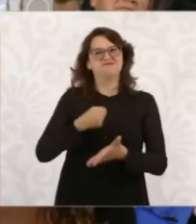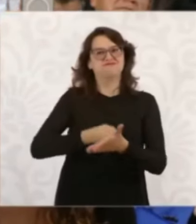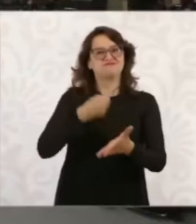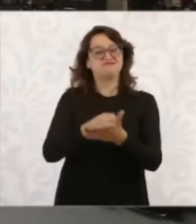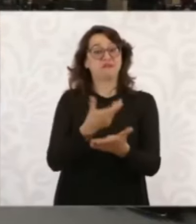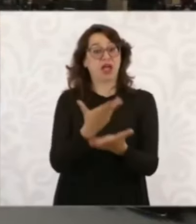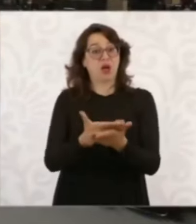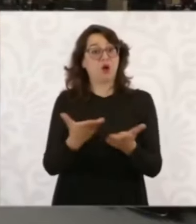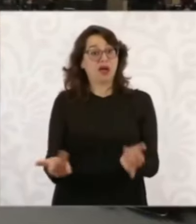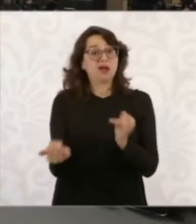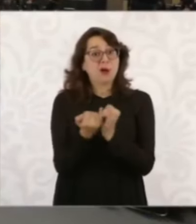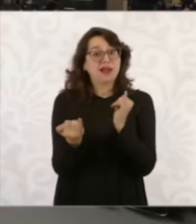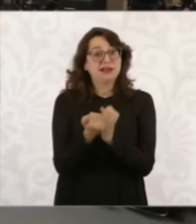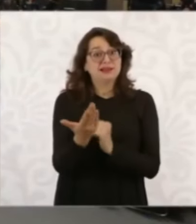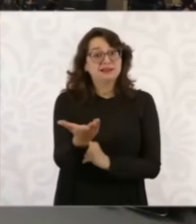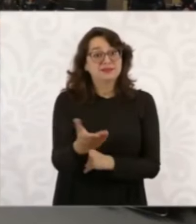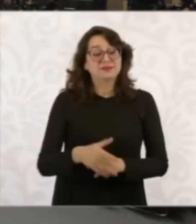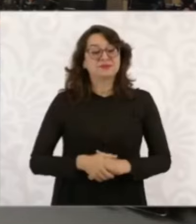presidenta?